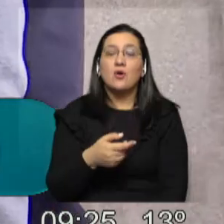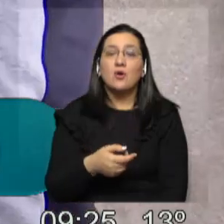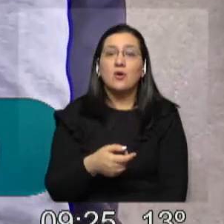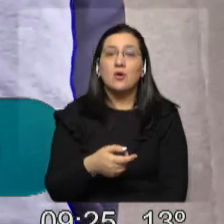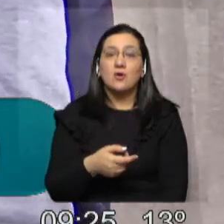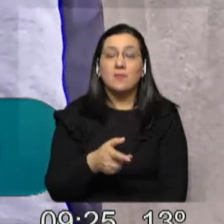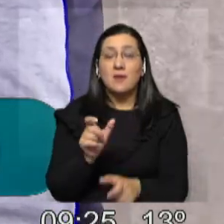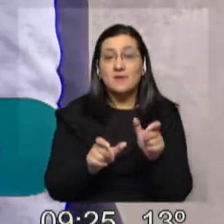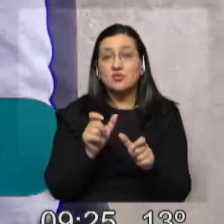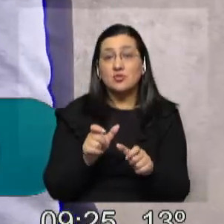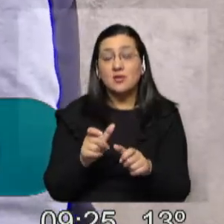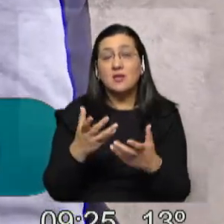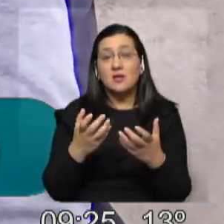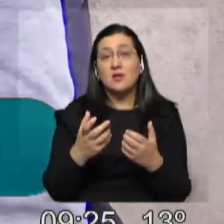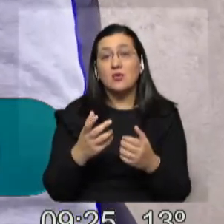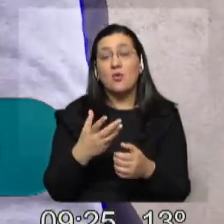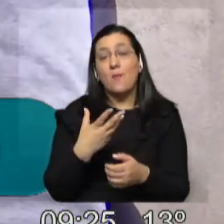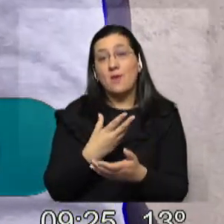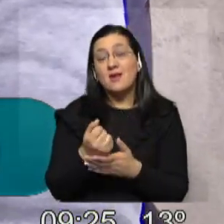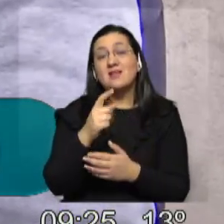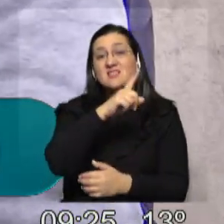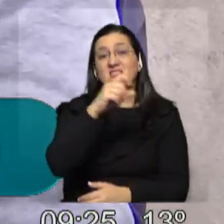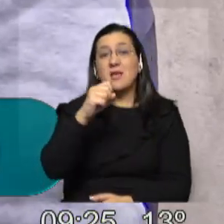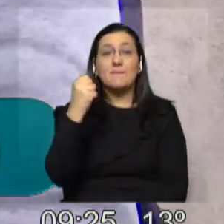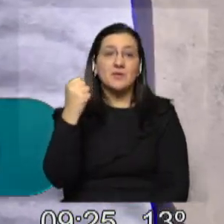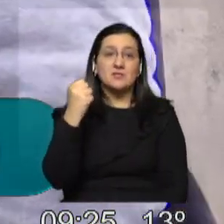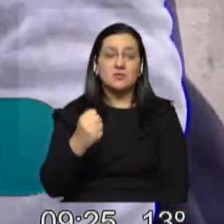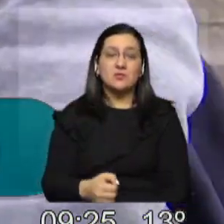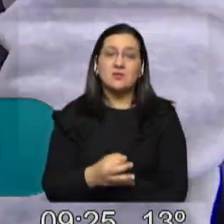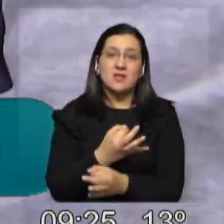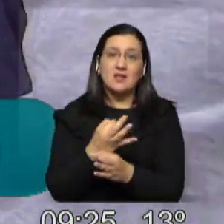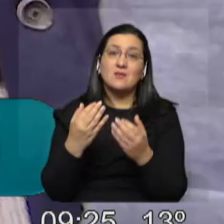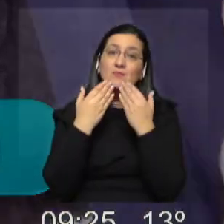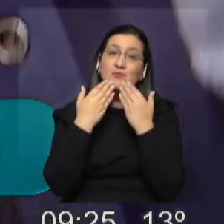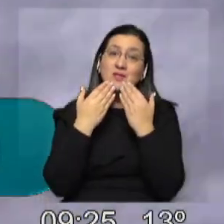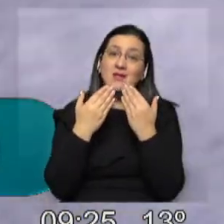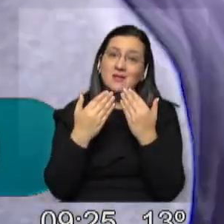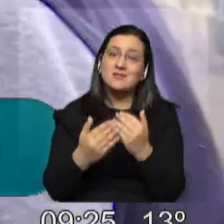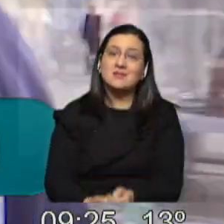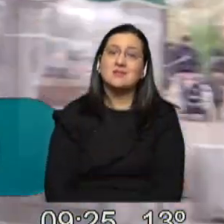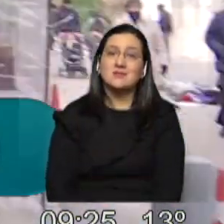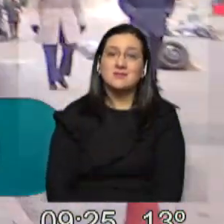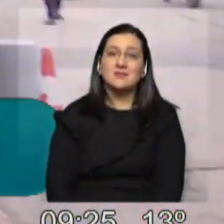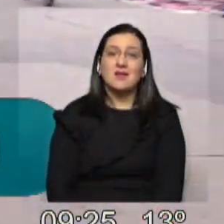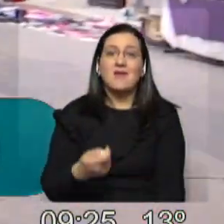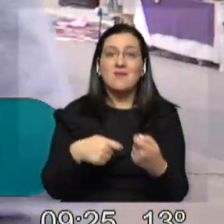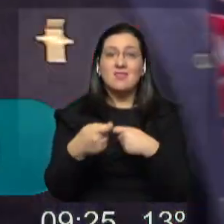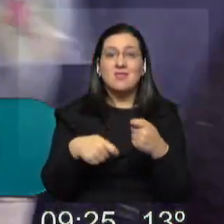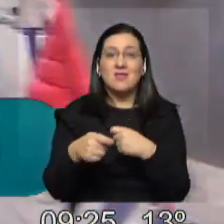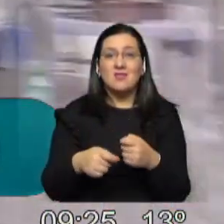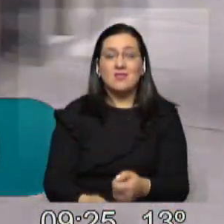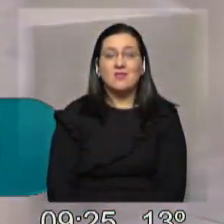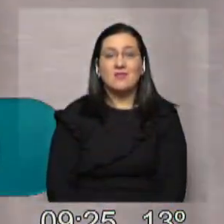aquellos televidentes que no han venido y quieren venir a comprar? 100 pesos. ¿100 pesos? 100 pesos. Bien, excelente. Muchas gracias, vecina, la vecina aquí a la venta. Y nosotros que